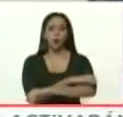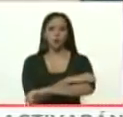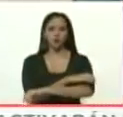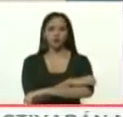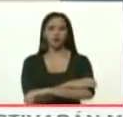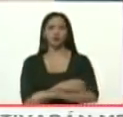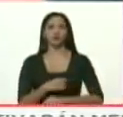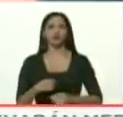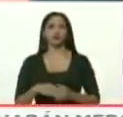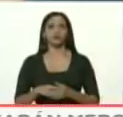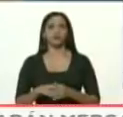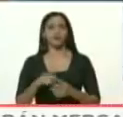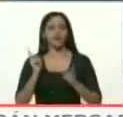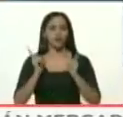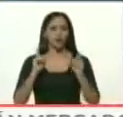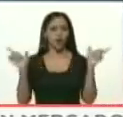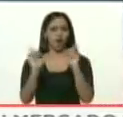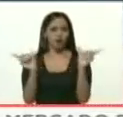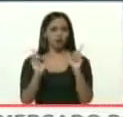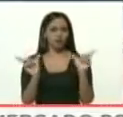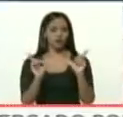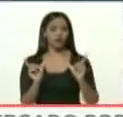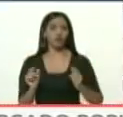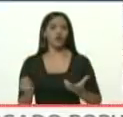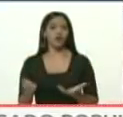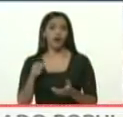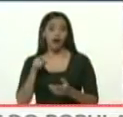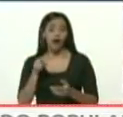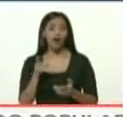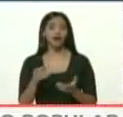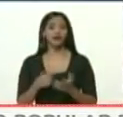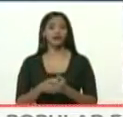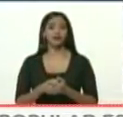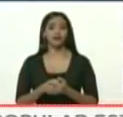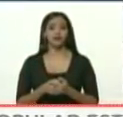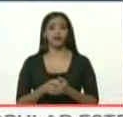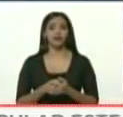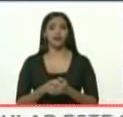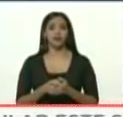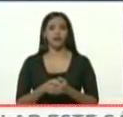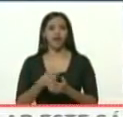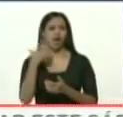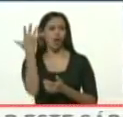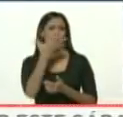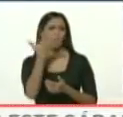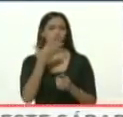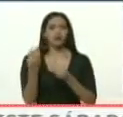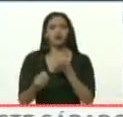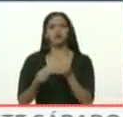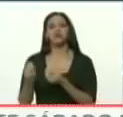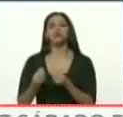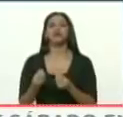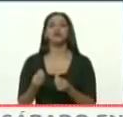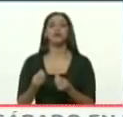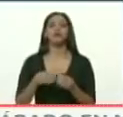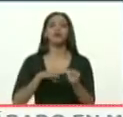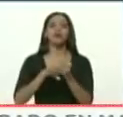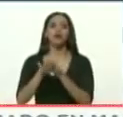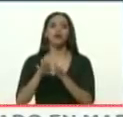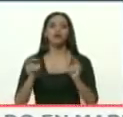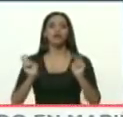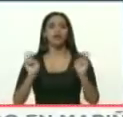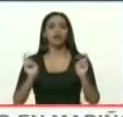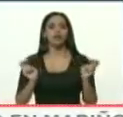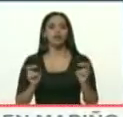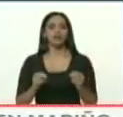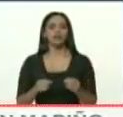también a través de algunos medios de comunicación. A esta altura, ¿cómo se define el caso en cuanto al móvil